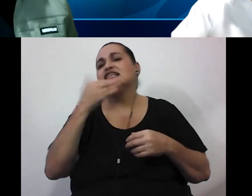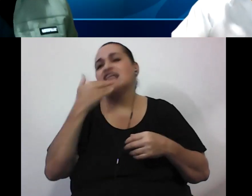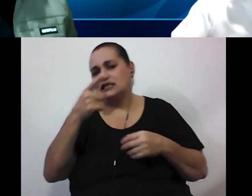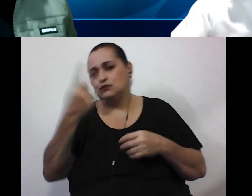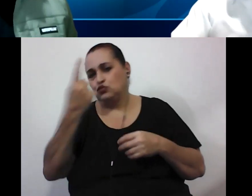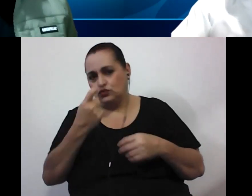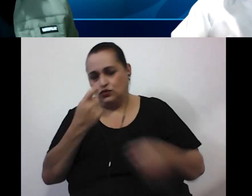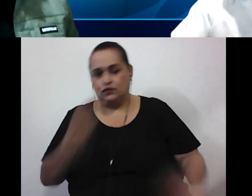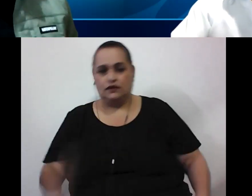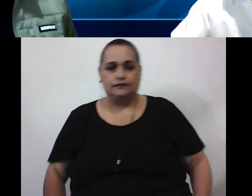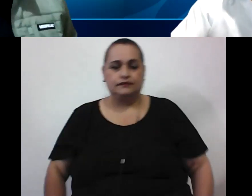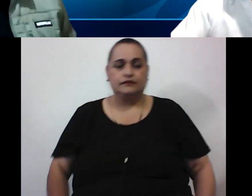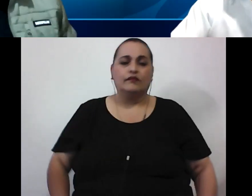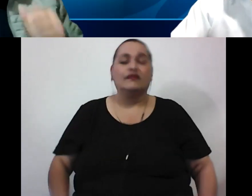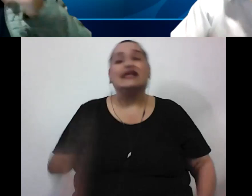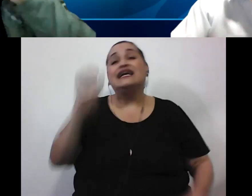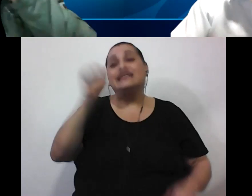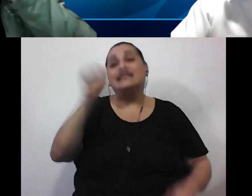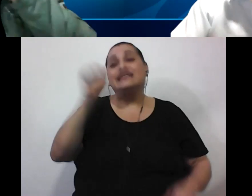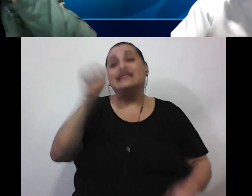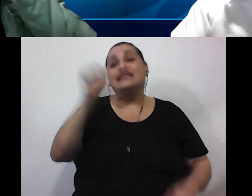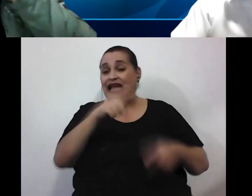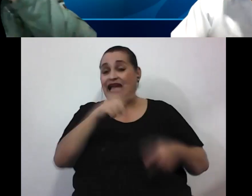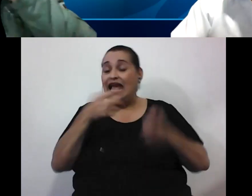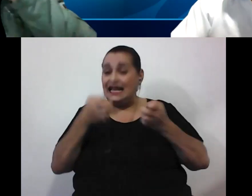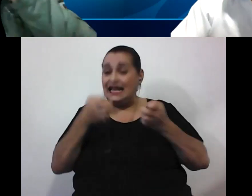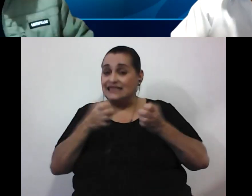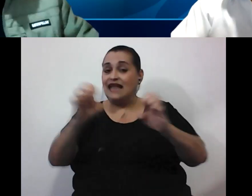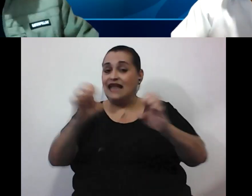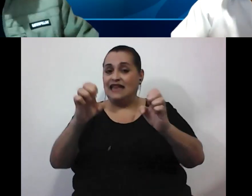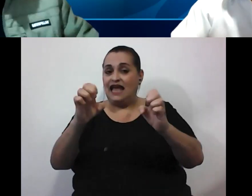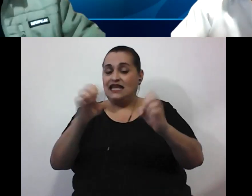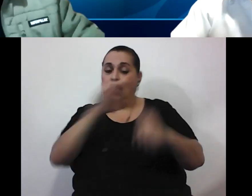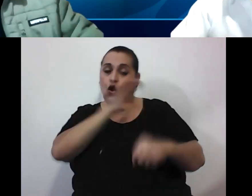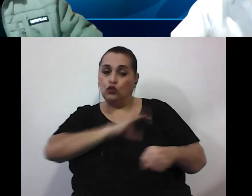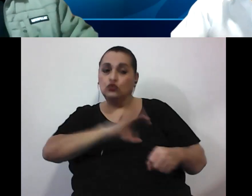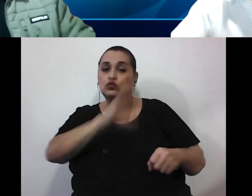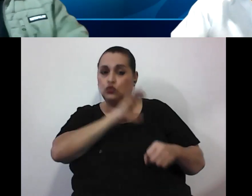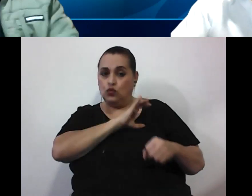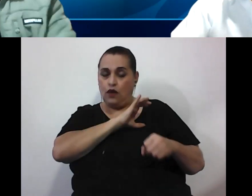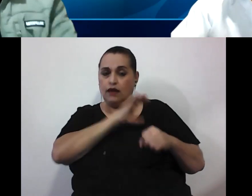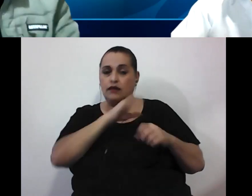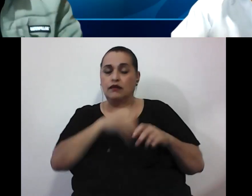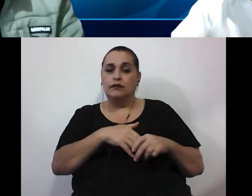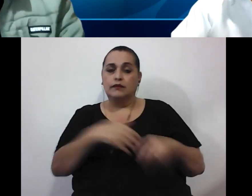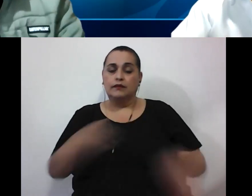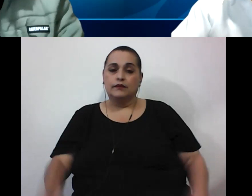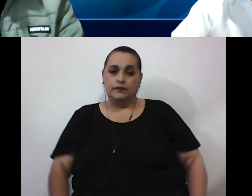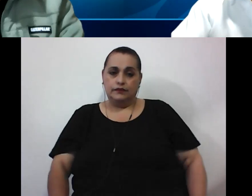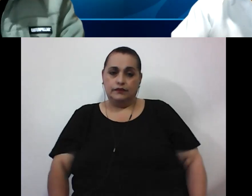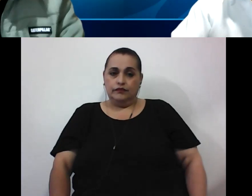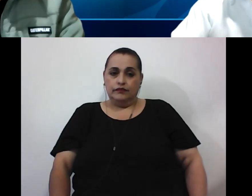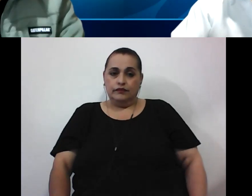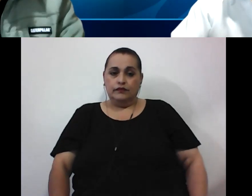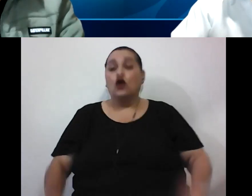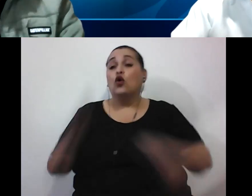consulta. Sí, es una estrategia conductual eh, usada